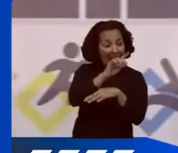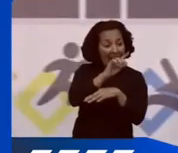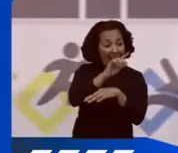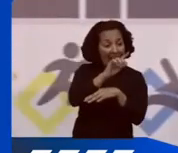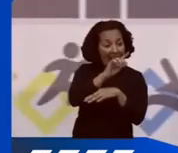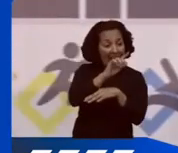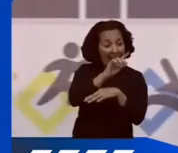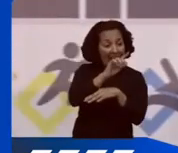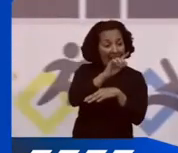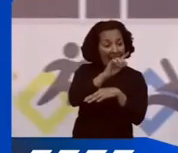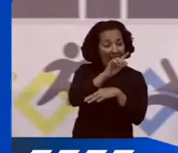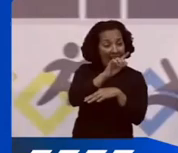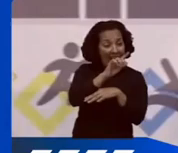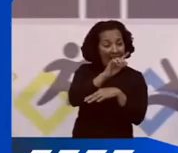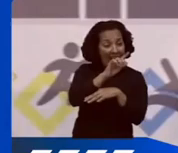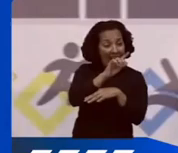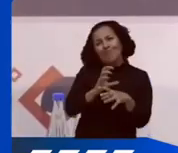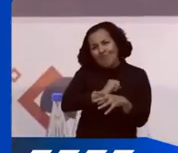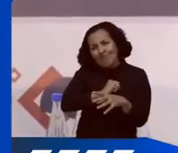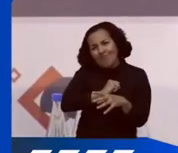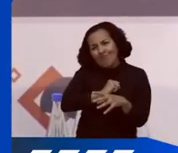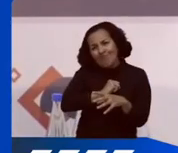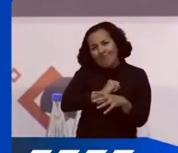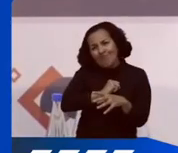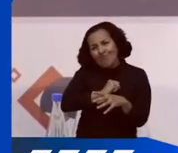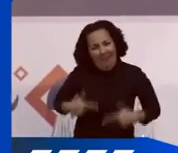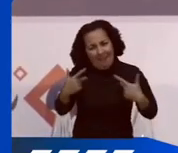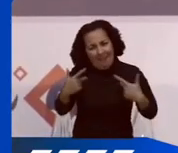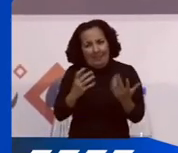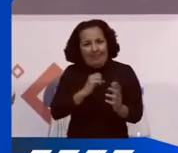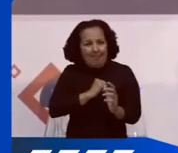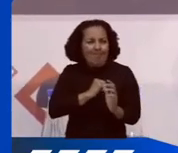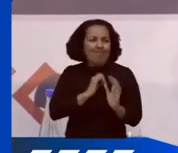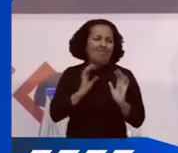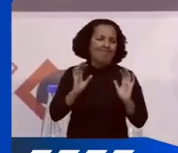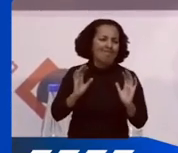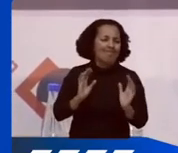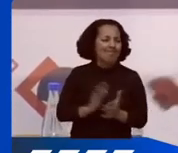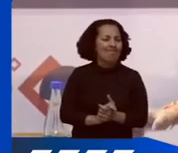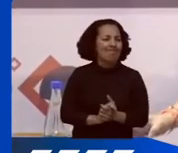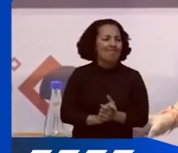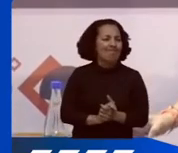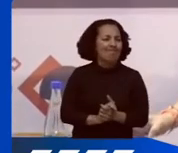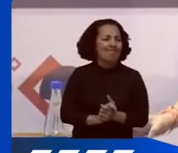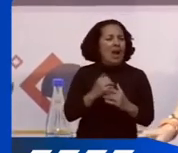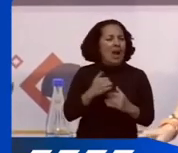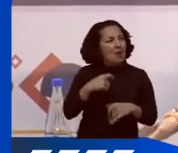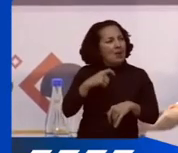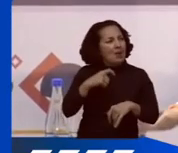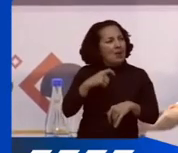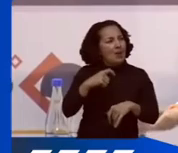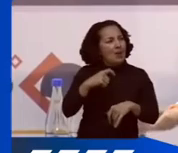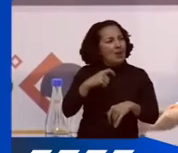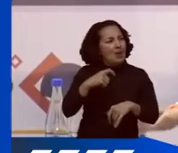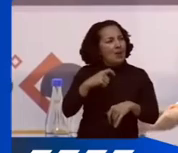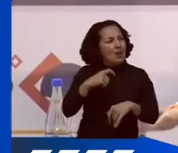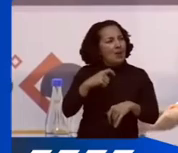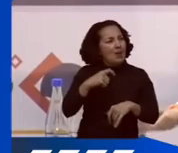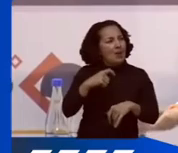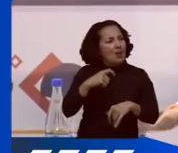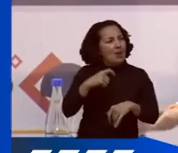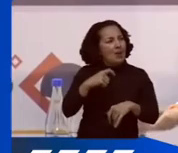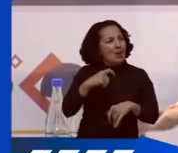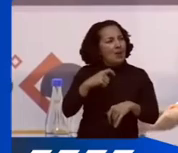También en las vicisitudes de la vida, este es un renacer, momento después de la pandemia donde nos volvemos a